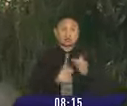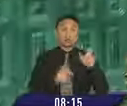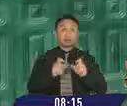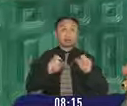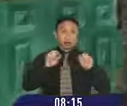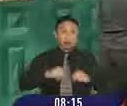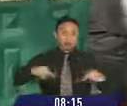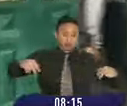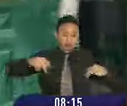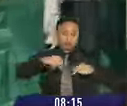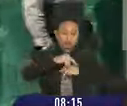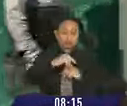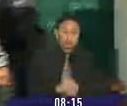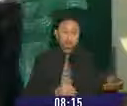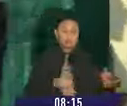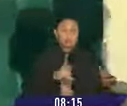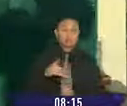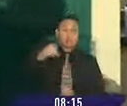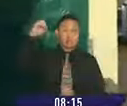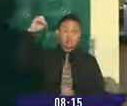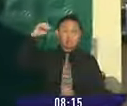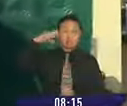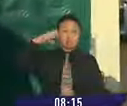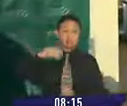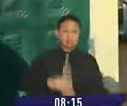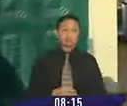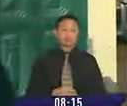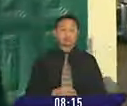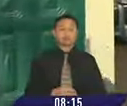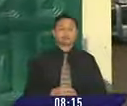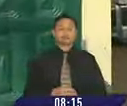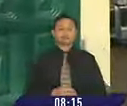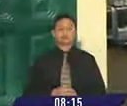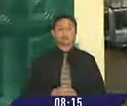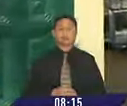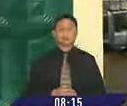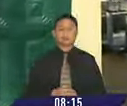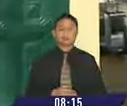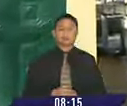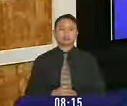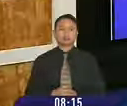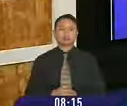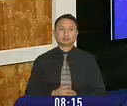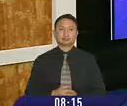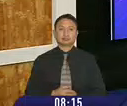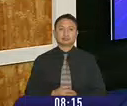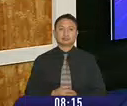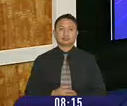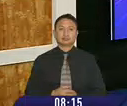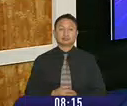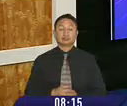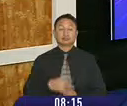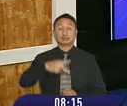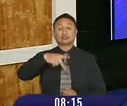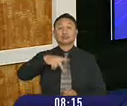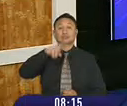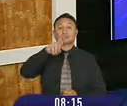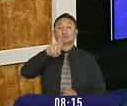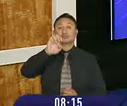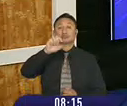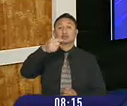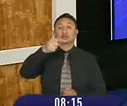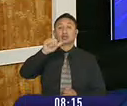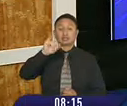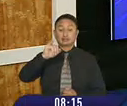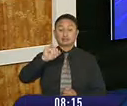peatones y la iluminación de los graderíos. Informó Javier Rosero. Valle de Puengasí, autoridades de la empresa eléctrica,